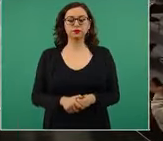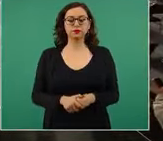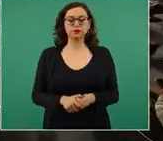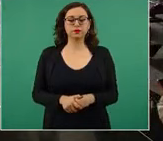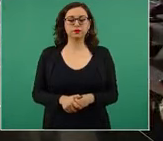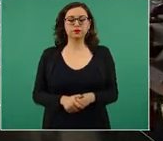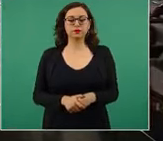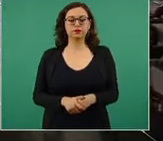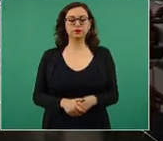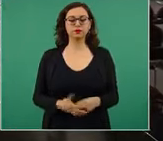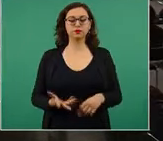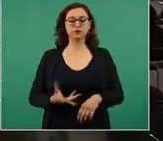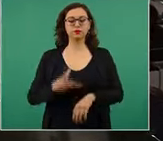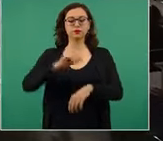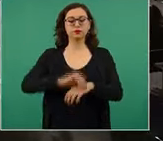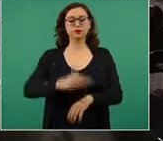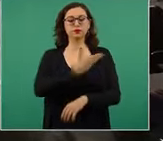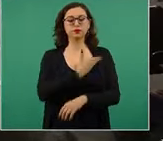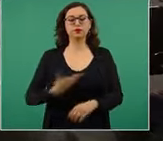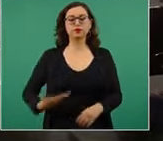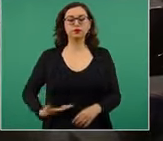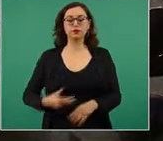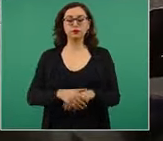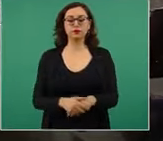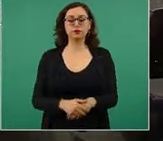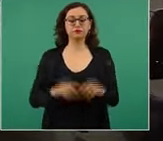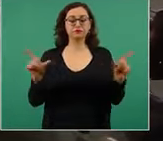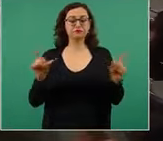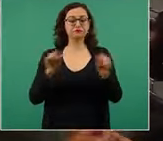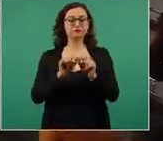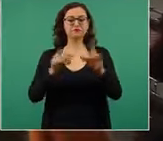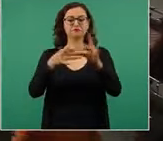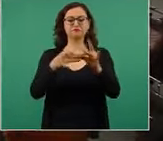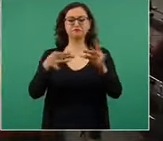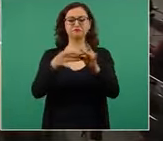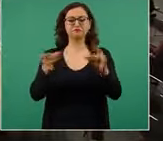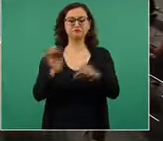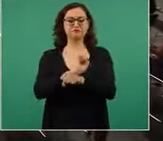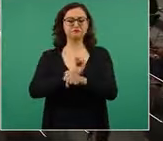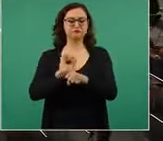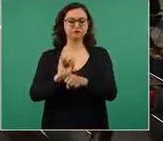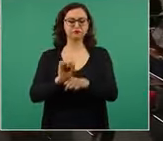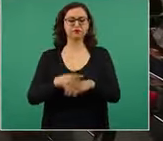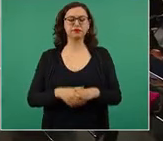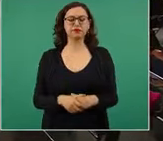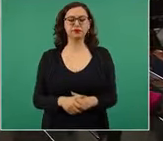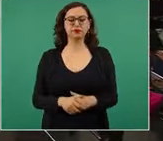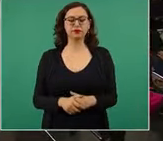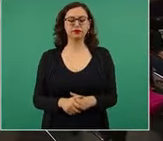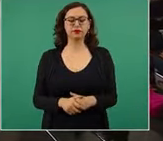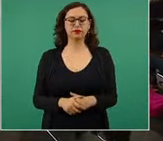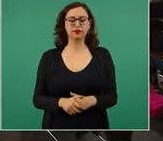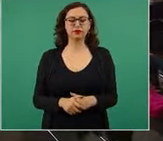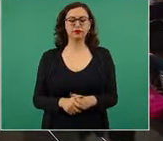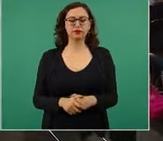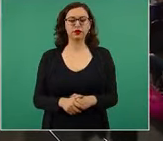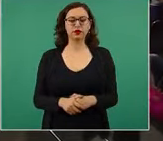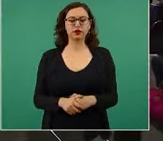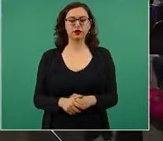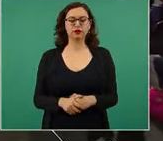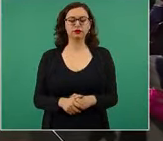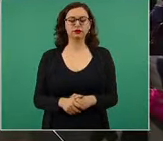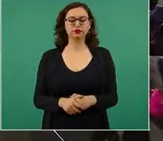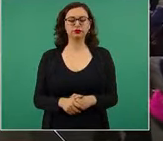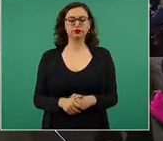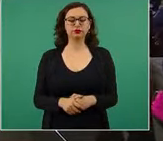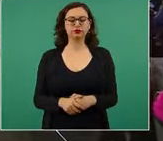Su permiso, señor presidente. Bueno, muy brevemente informarles a ustedes que desde el punto de vista de abastecimiento de